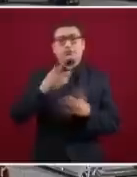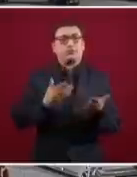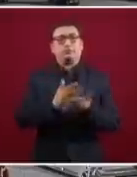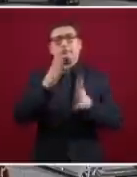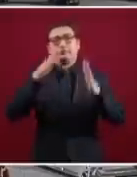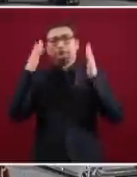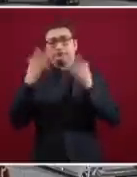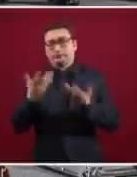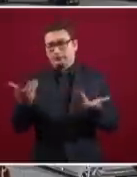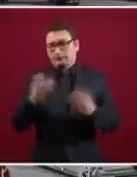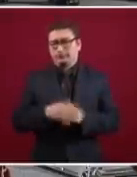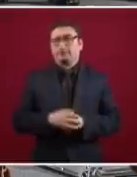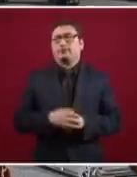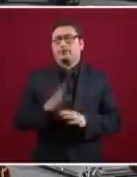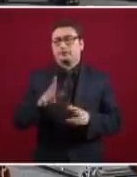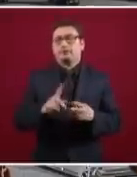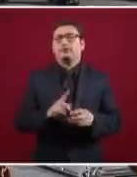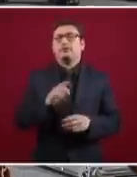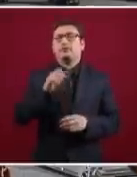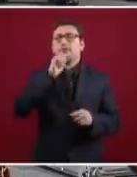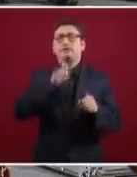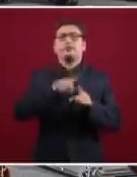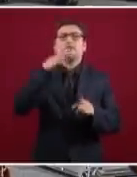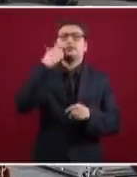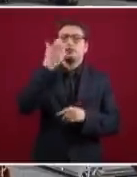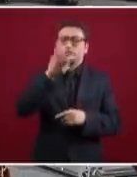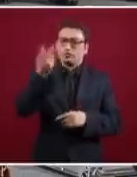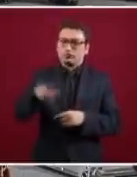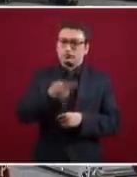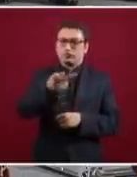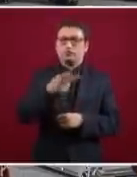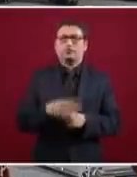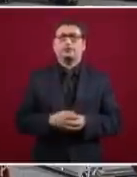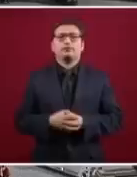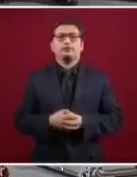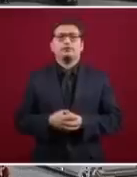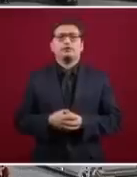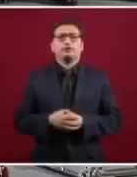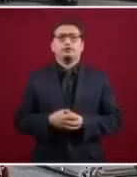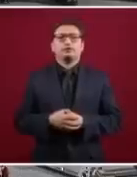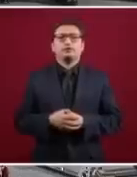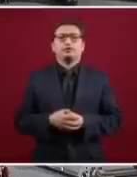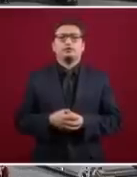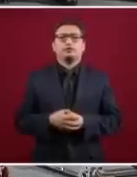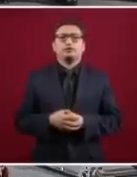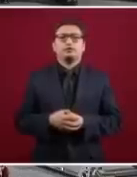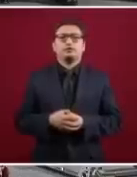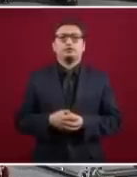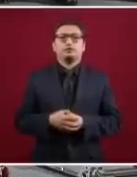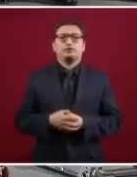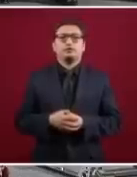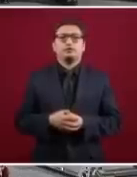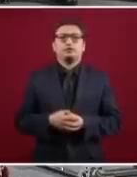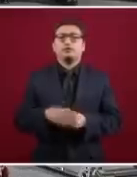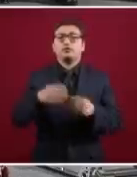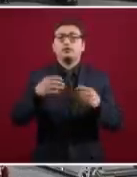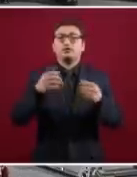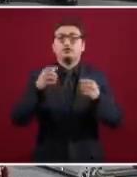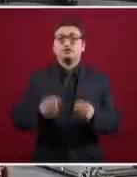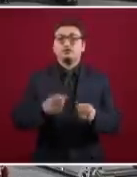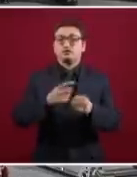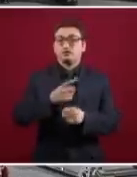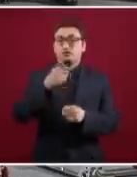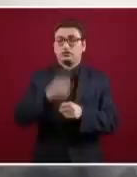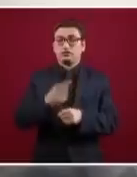también quisiera saber pues preguntarle si ya no es la estrategia de seguridad que veníamos